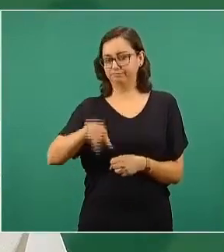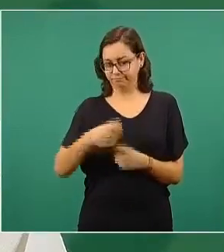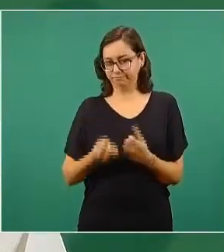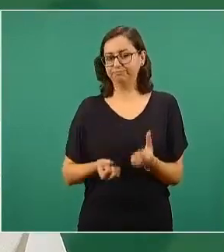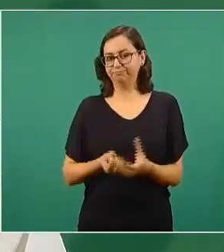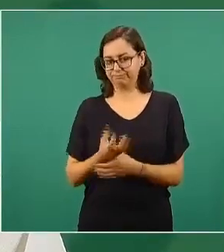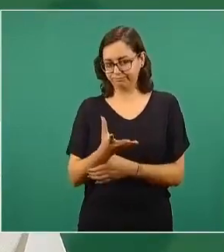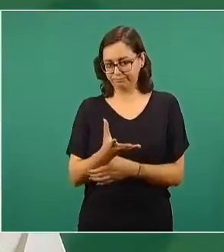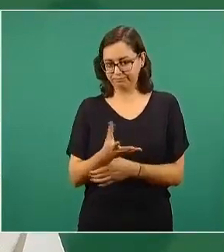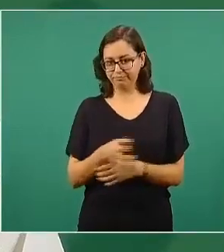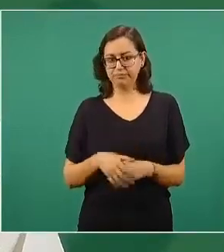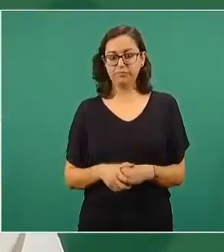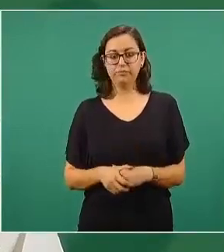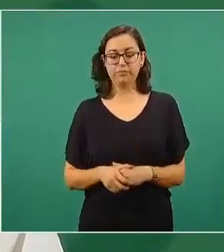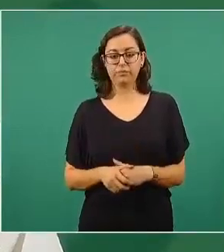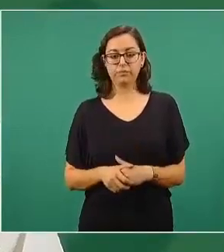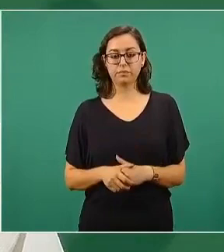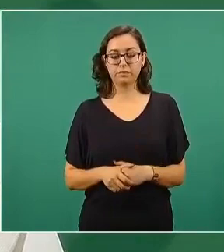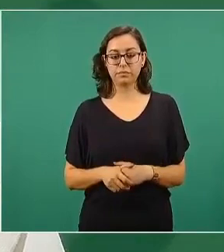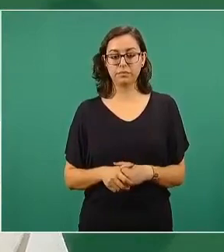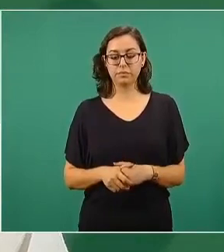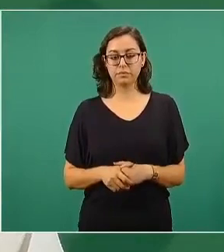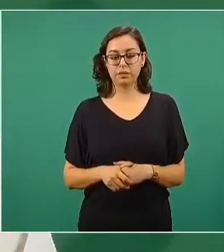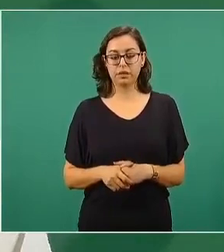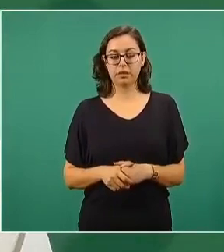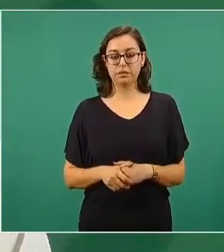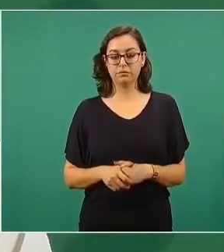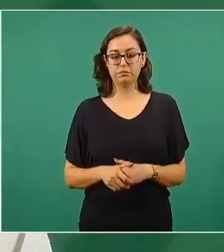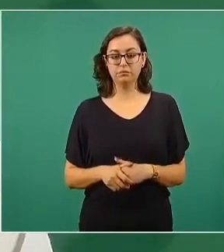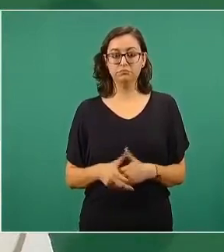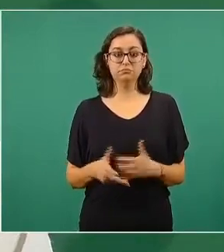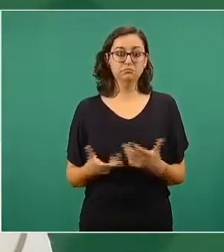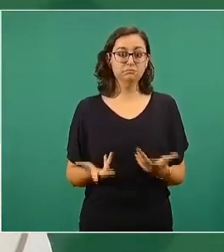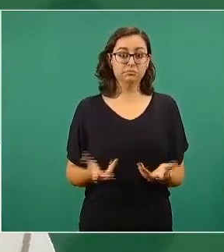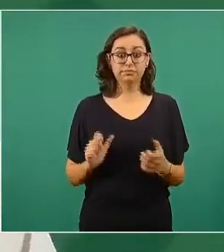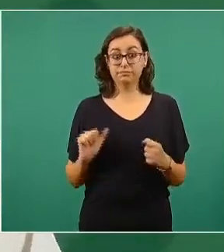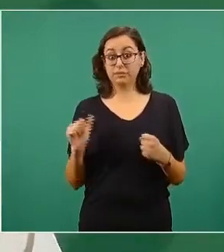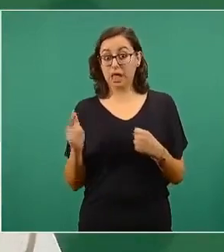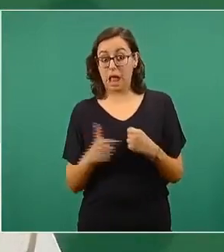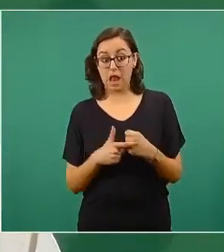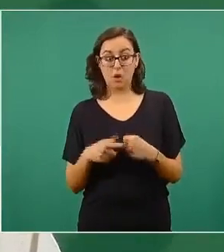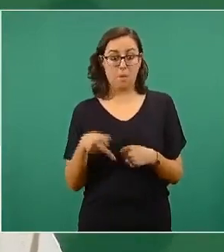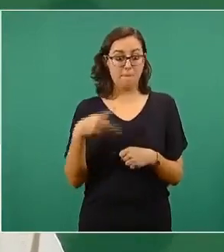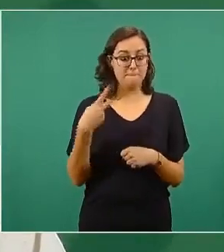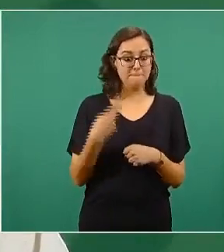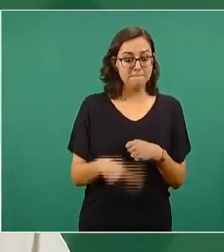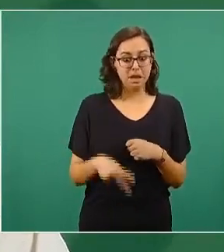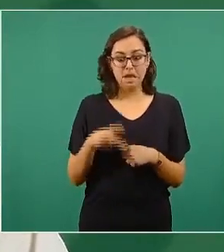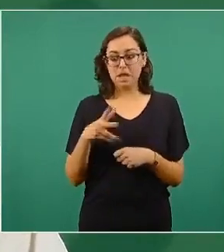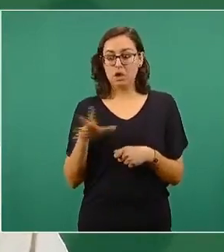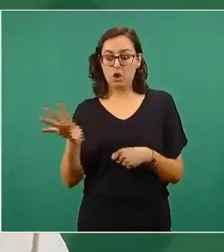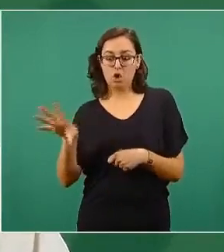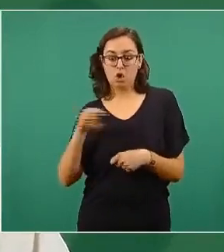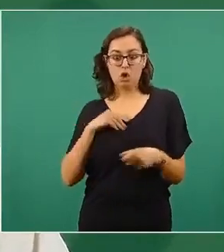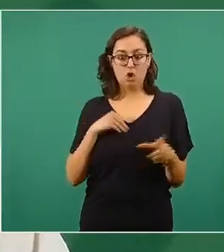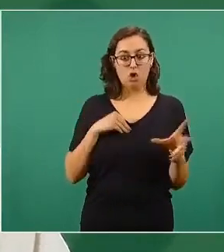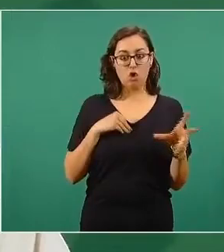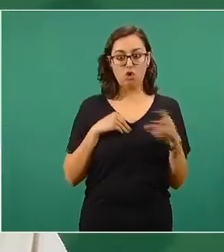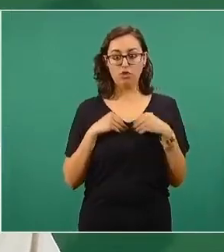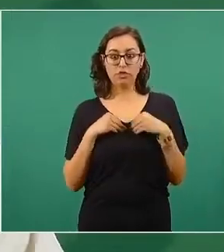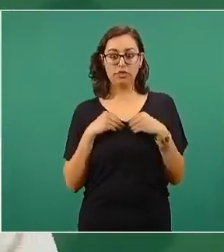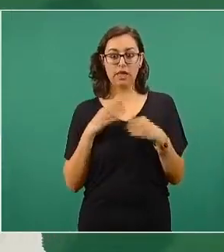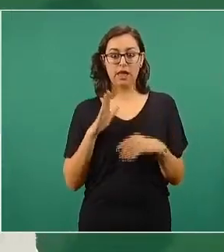No hay una razón específica adicional a el riesgo de que la persona pudiera contagiarse